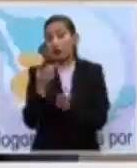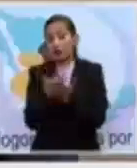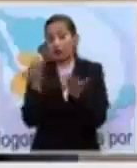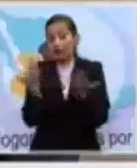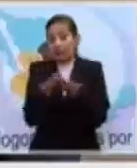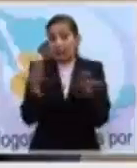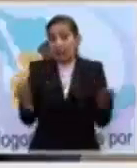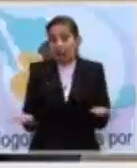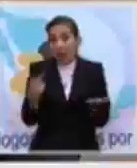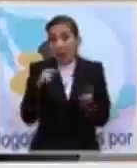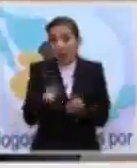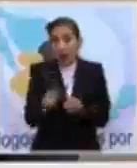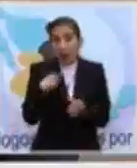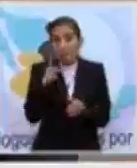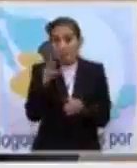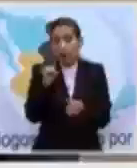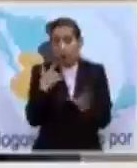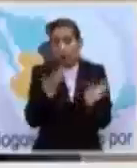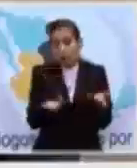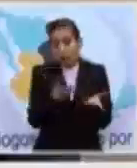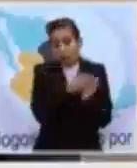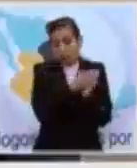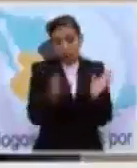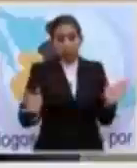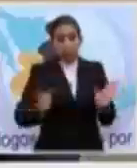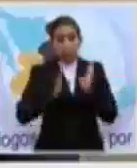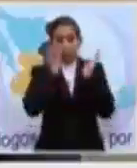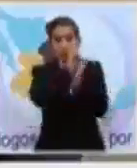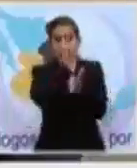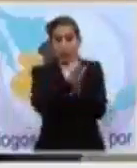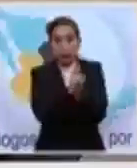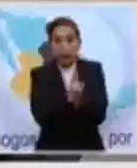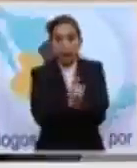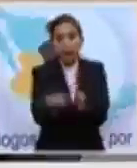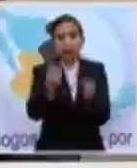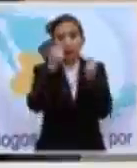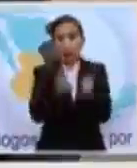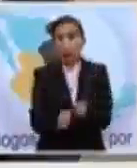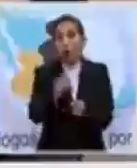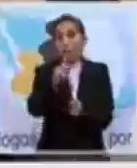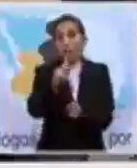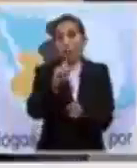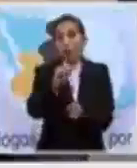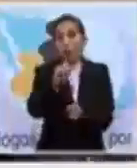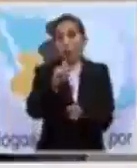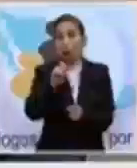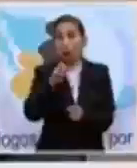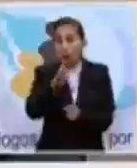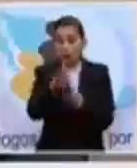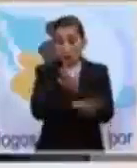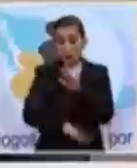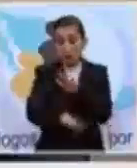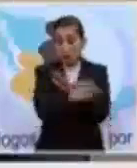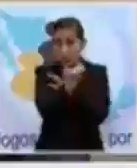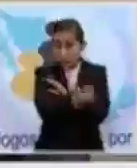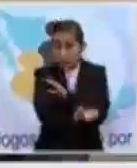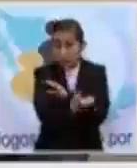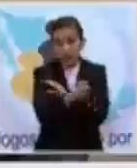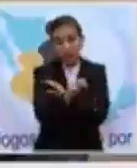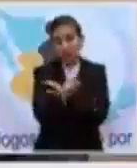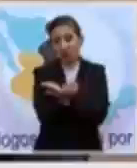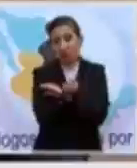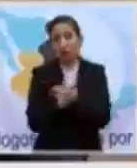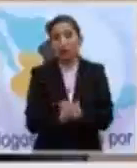como gobierno del PRI, sorprende la reforma que le hicieron al Seguro Popular. No va a la médula de los problemas del Seguro